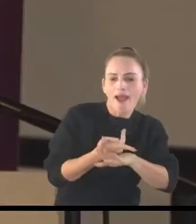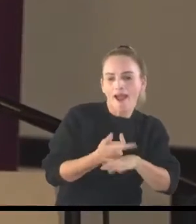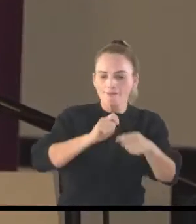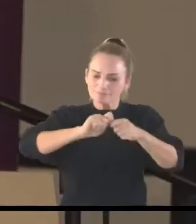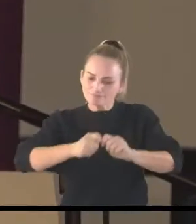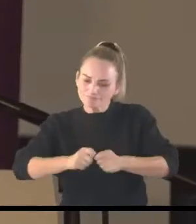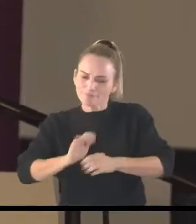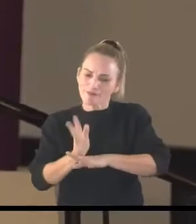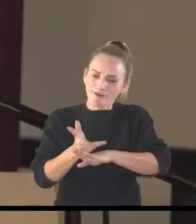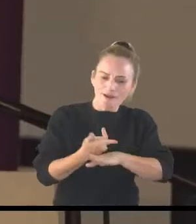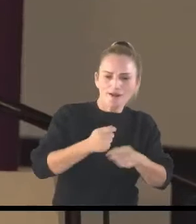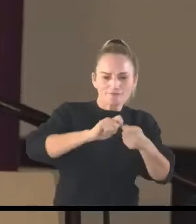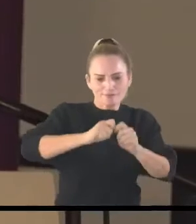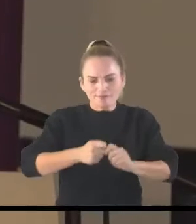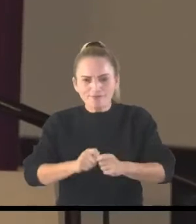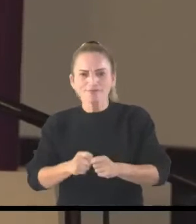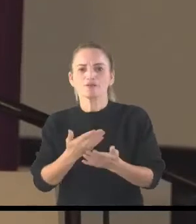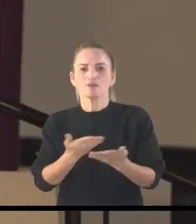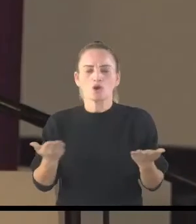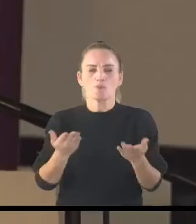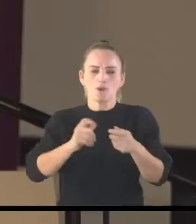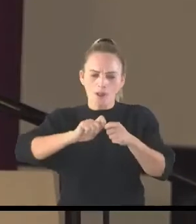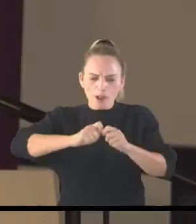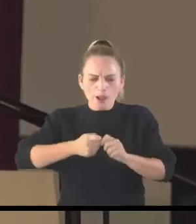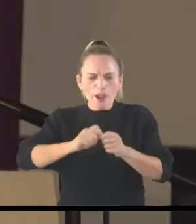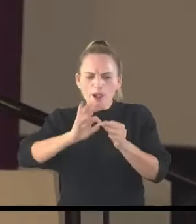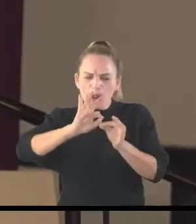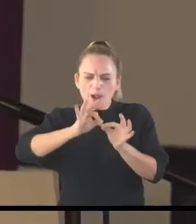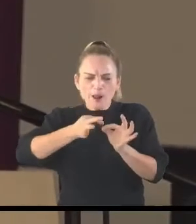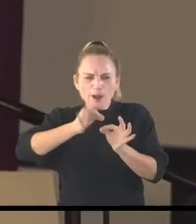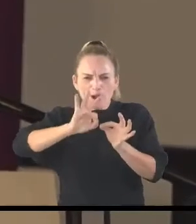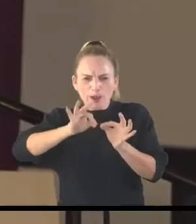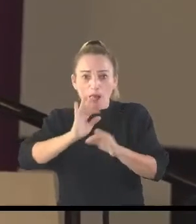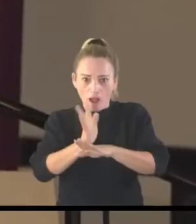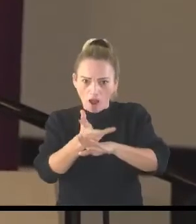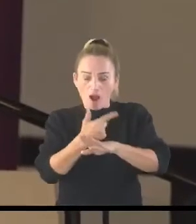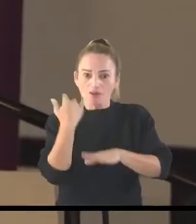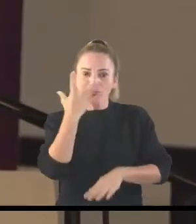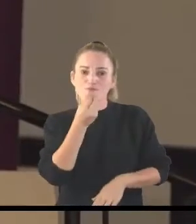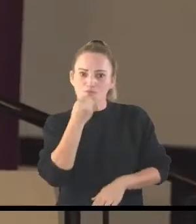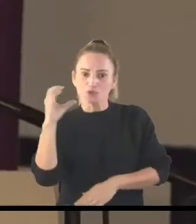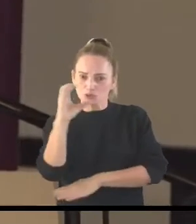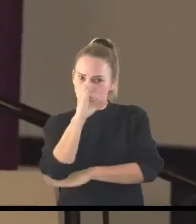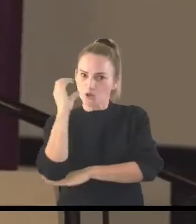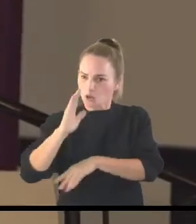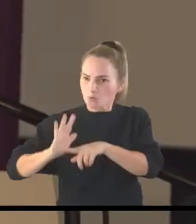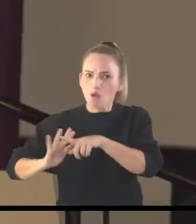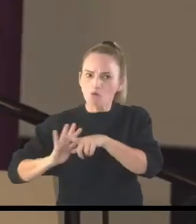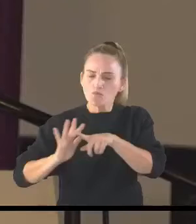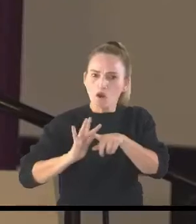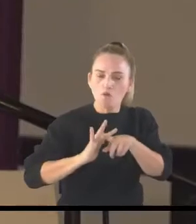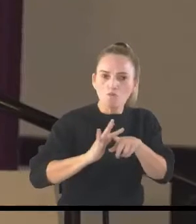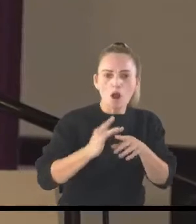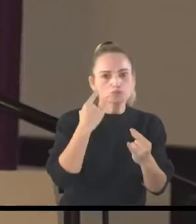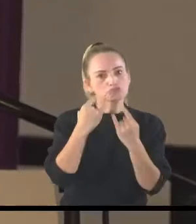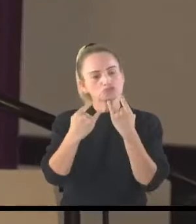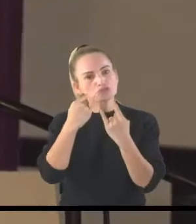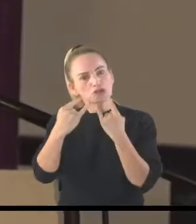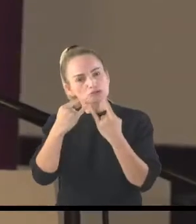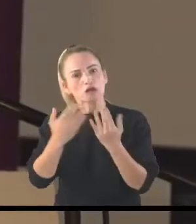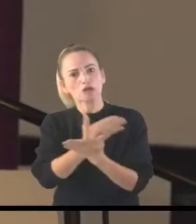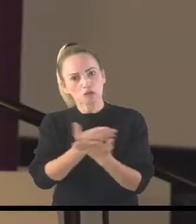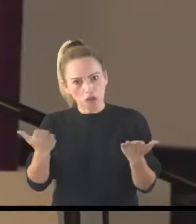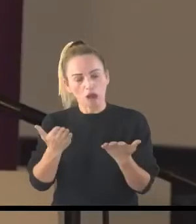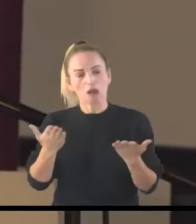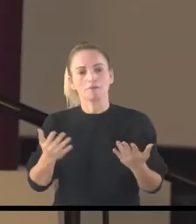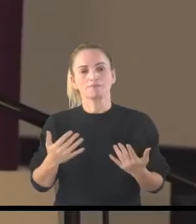artesanías. Hacemos filigrana, creo que es un arte muy lindo de Colombia, muy apetecido